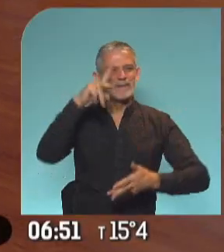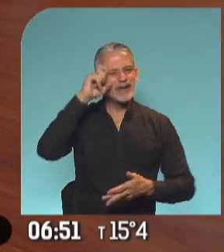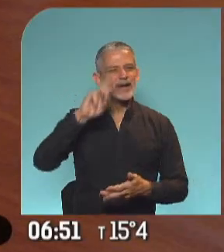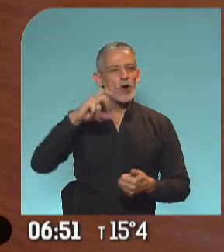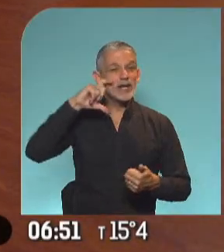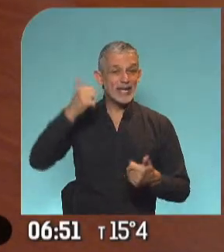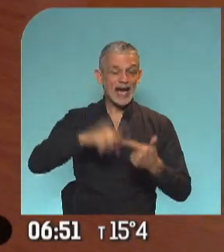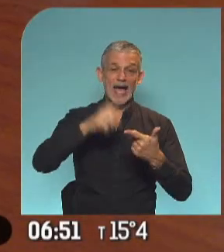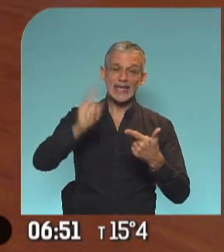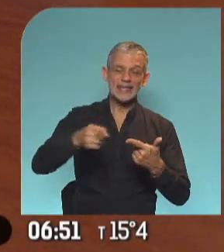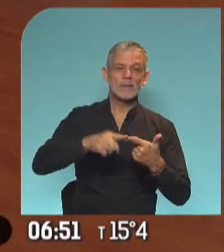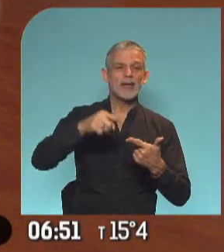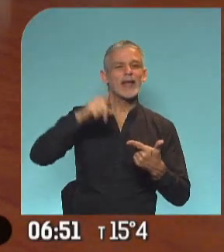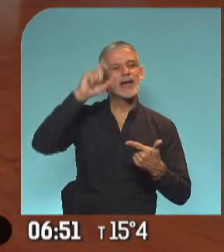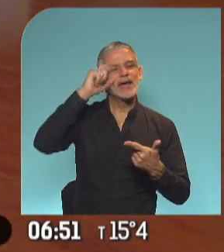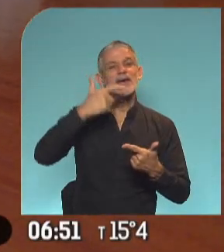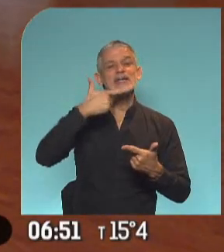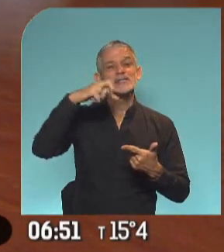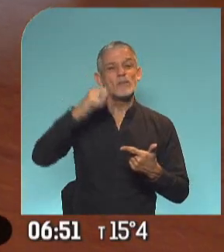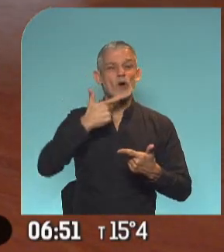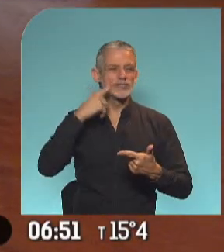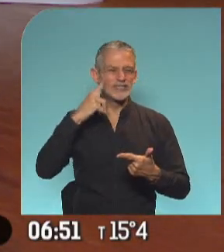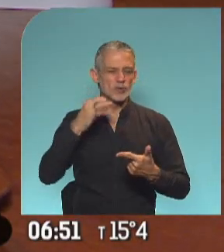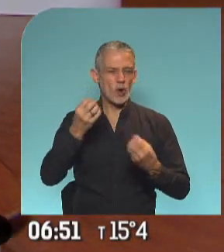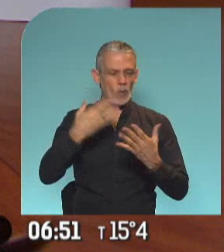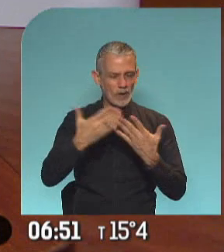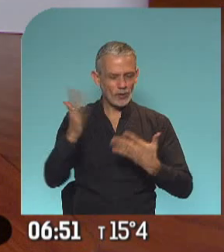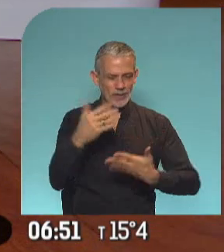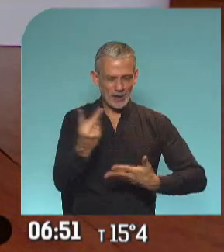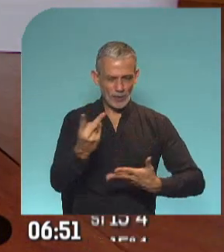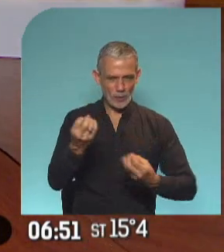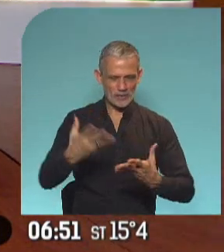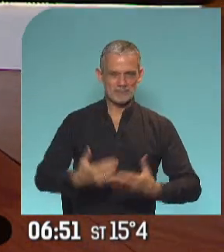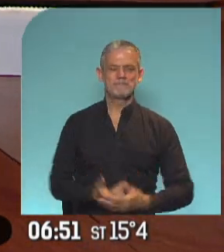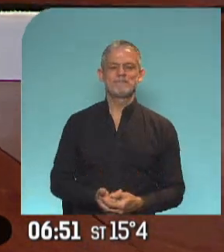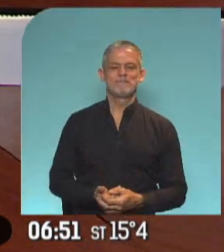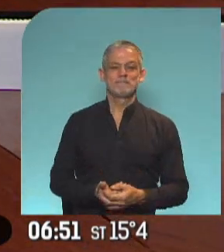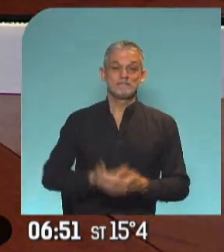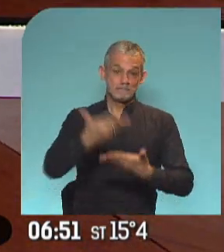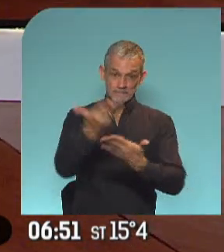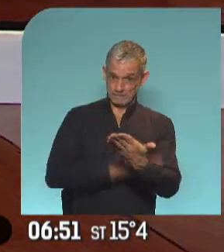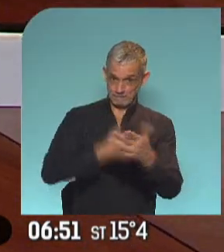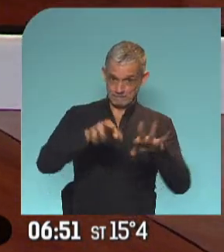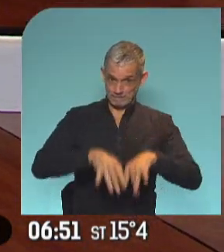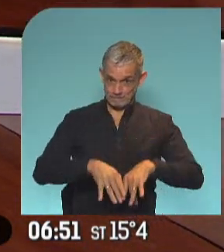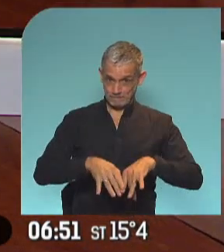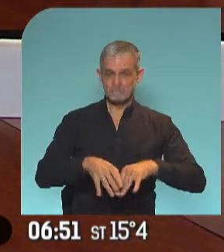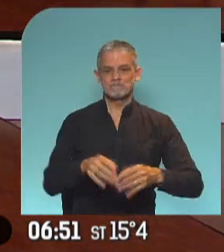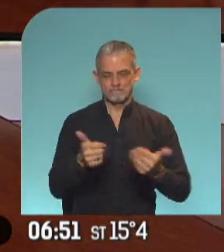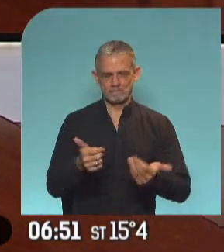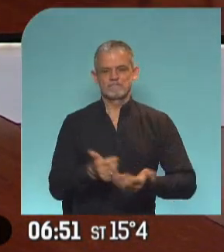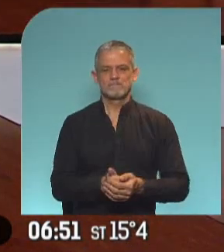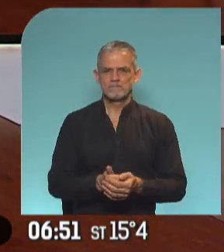Corralabeitia y también con Néstor Espósito, a quienes les decimos qué tal, buen día a los dos, buen viernes. Silvia. Empezamos por el documento, Vero. Empezamos por el documento,